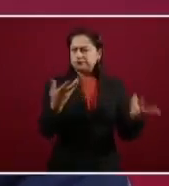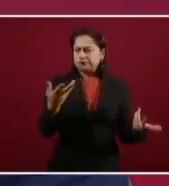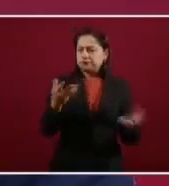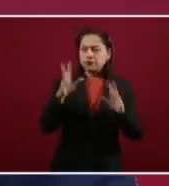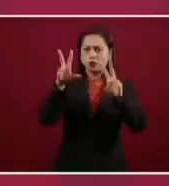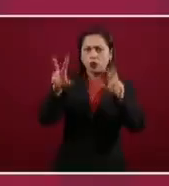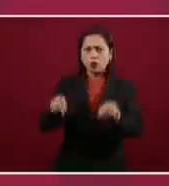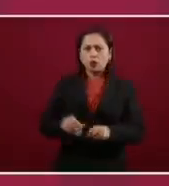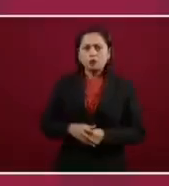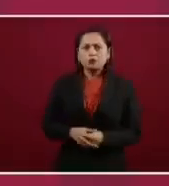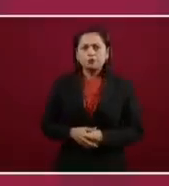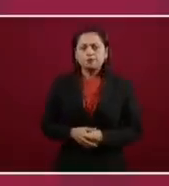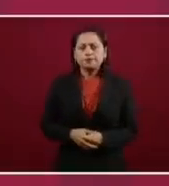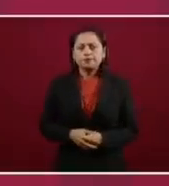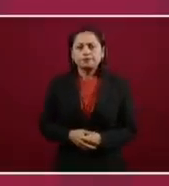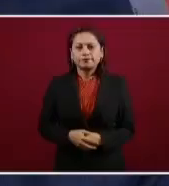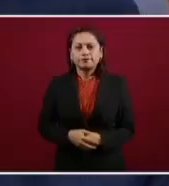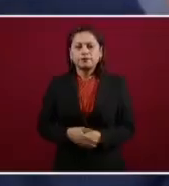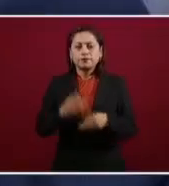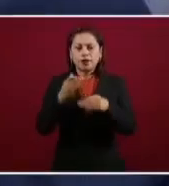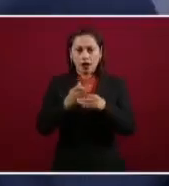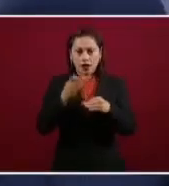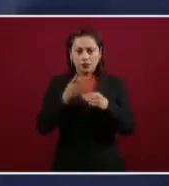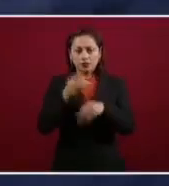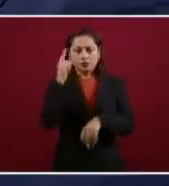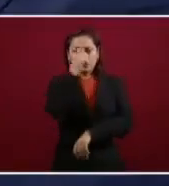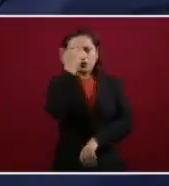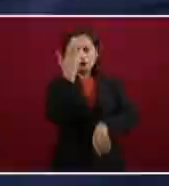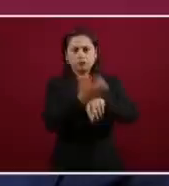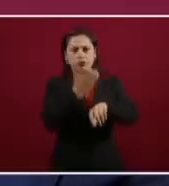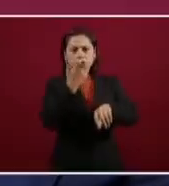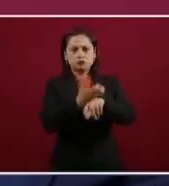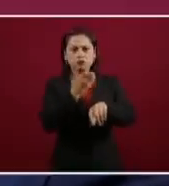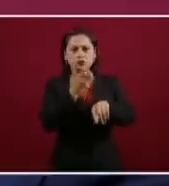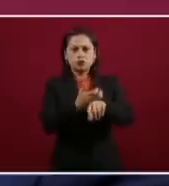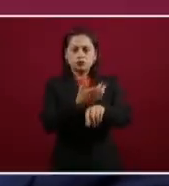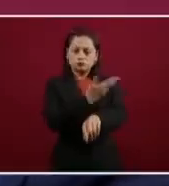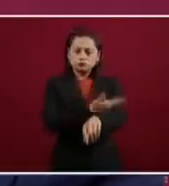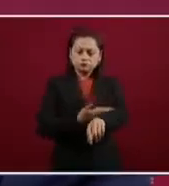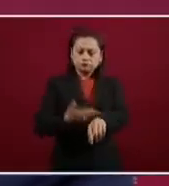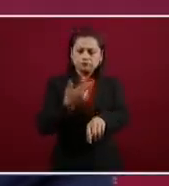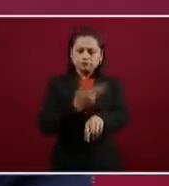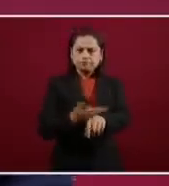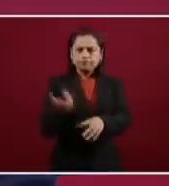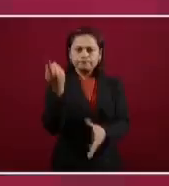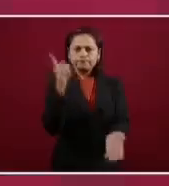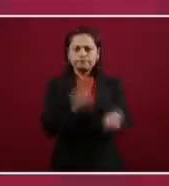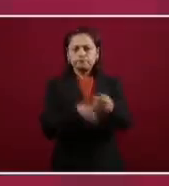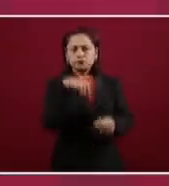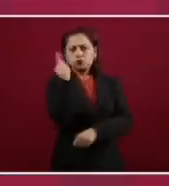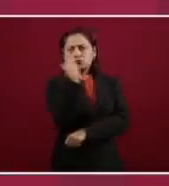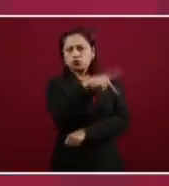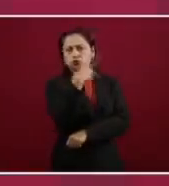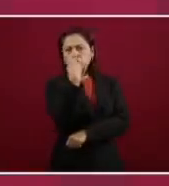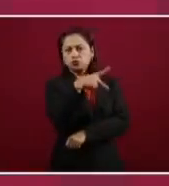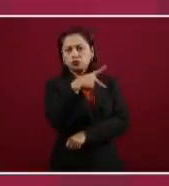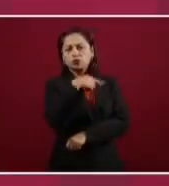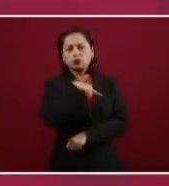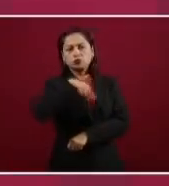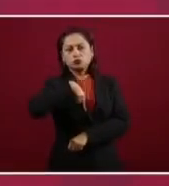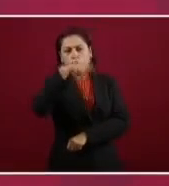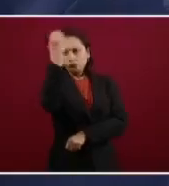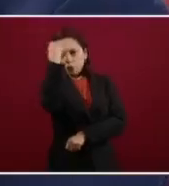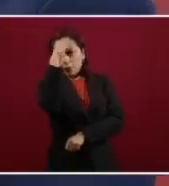ahora hay un proceso interno en eeuu no opinamos no nos